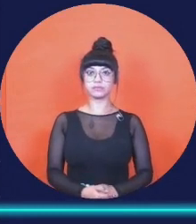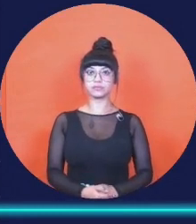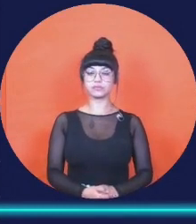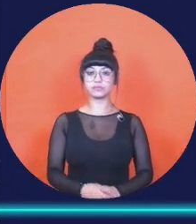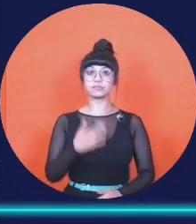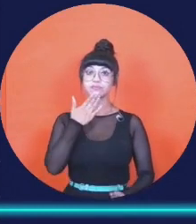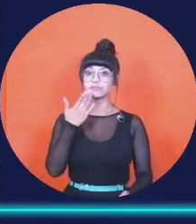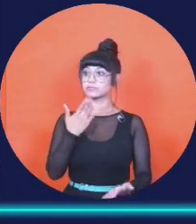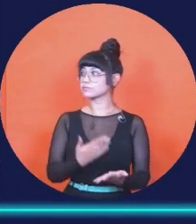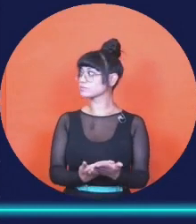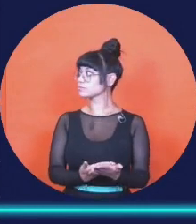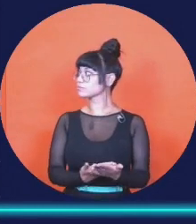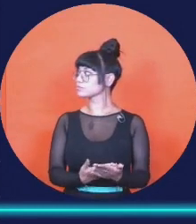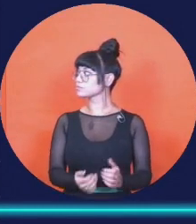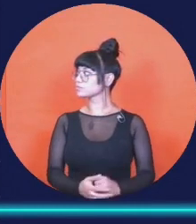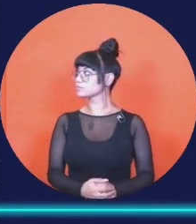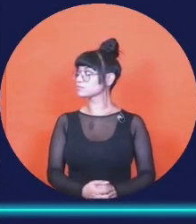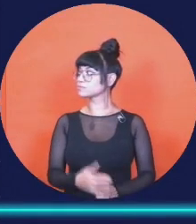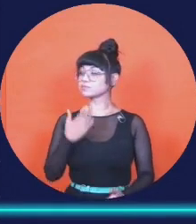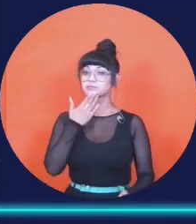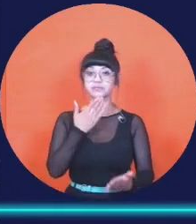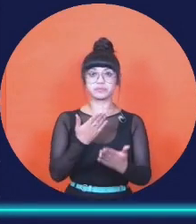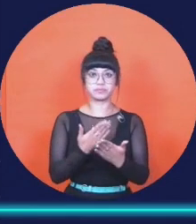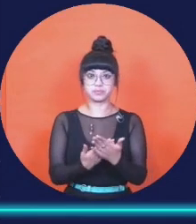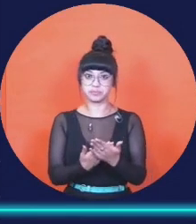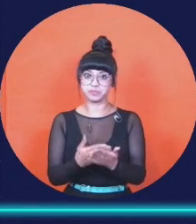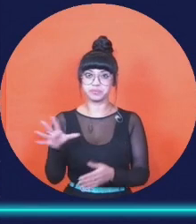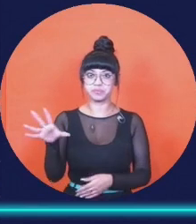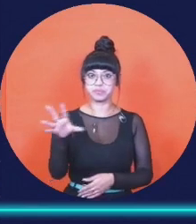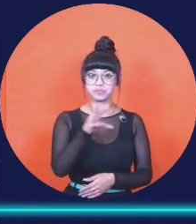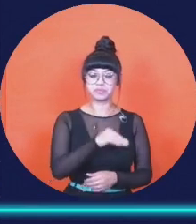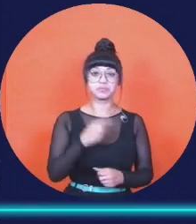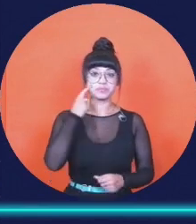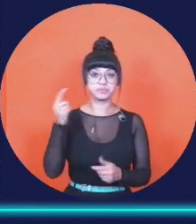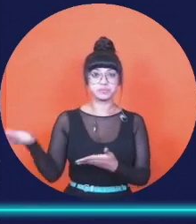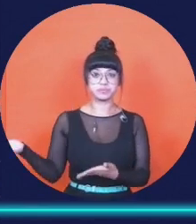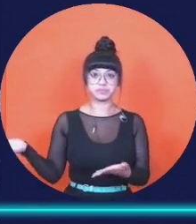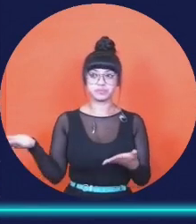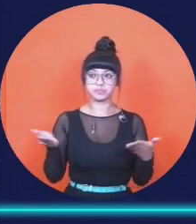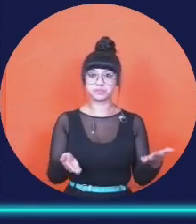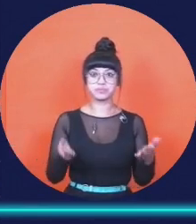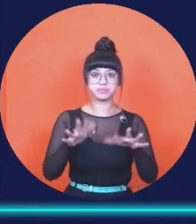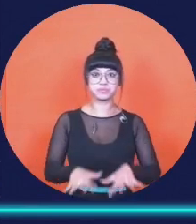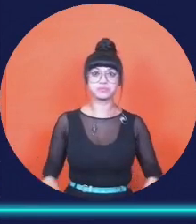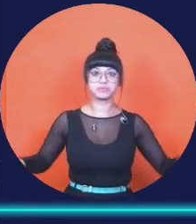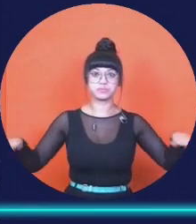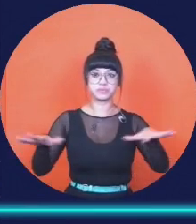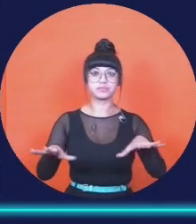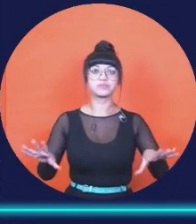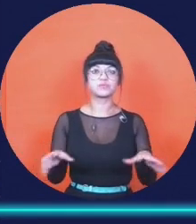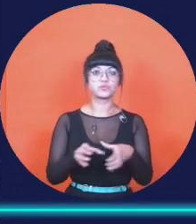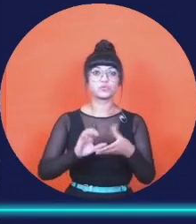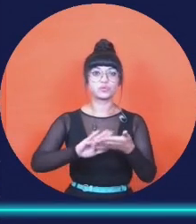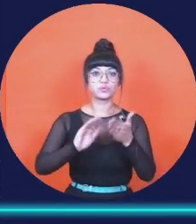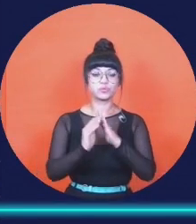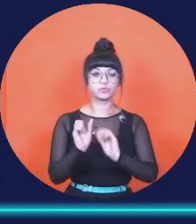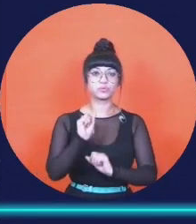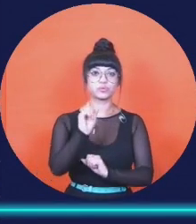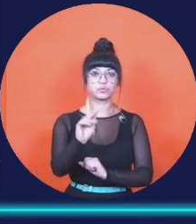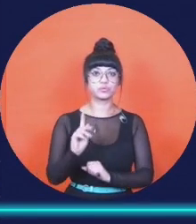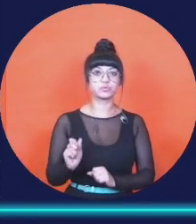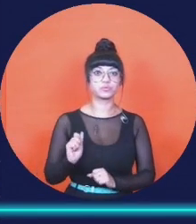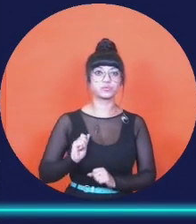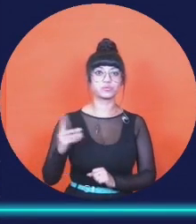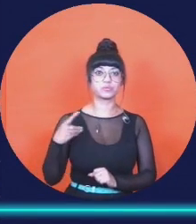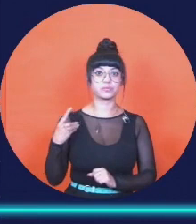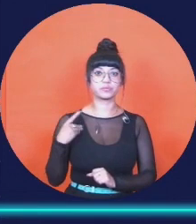You've got the clicker. Gracias por venir. Bienvenido al Club de Desayuno. Sí, buenos días para todos.